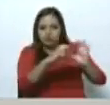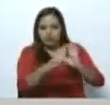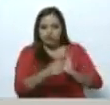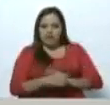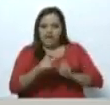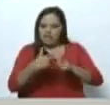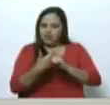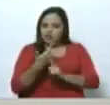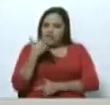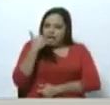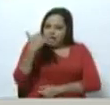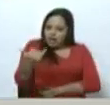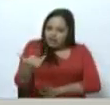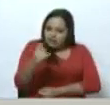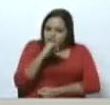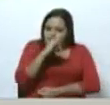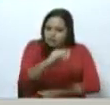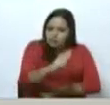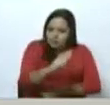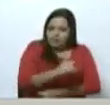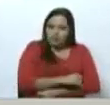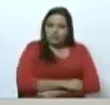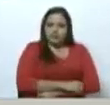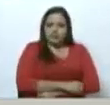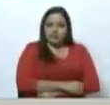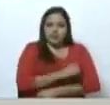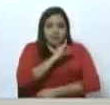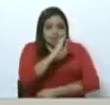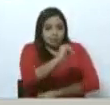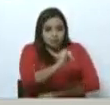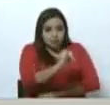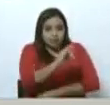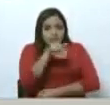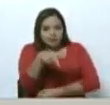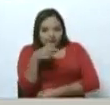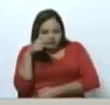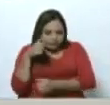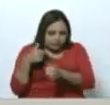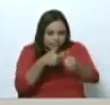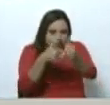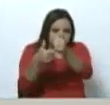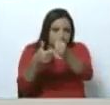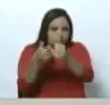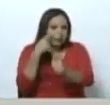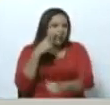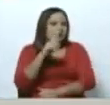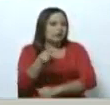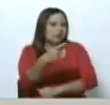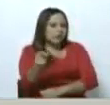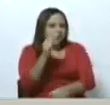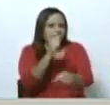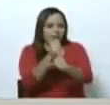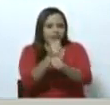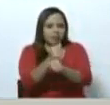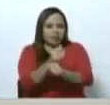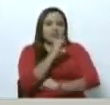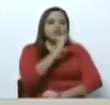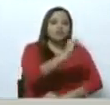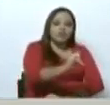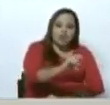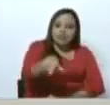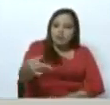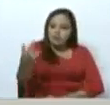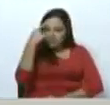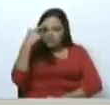capaz no solo de denunciar sino hacerle seguimiento. denunciar y hacerle